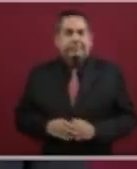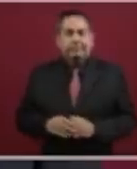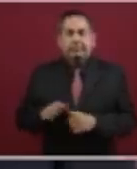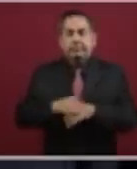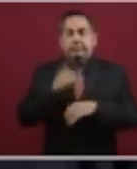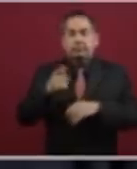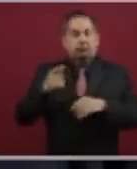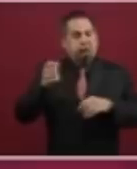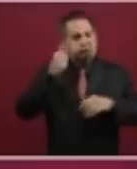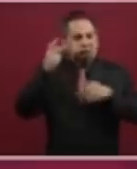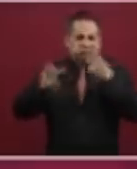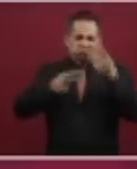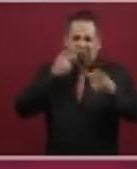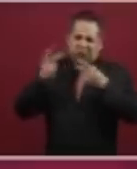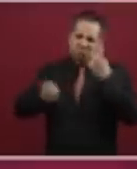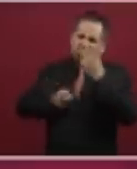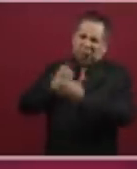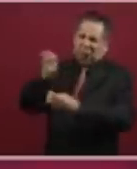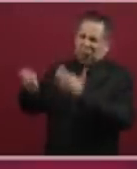porque fue una campaña